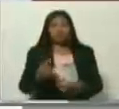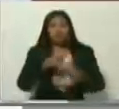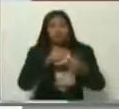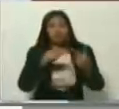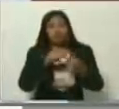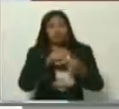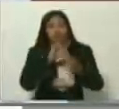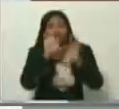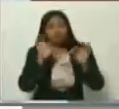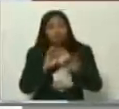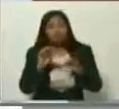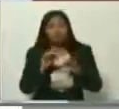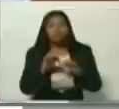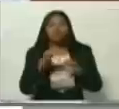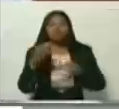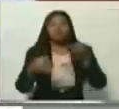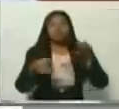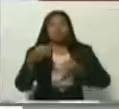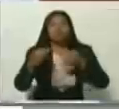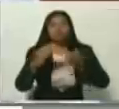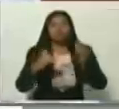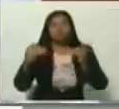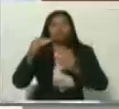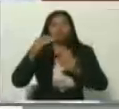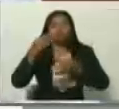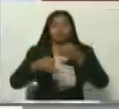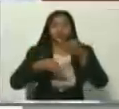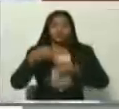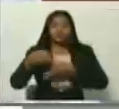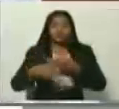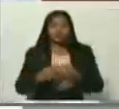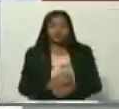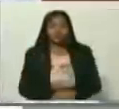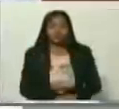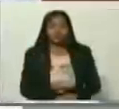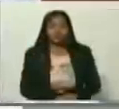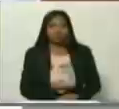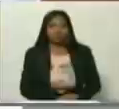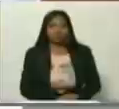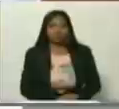del Tribunal Supremo de Justicia. Bien,